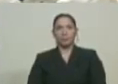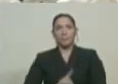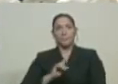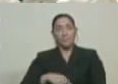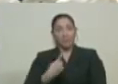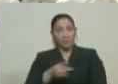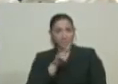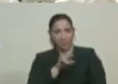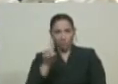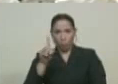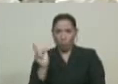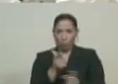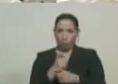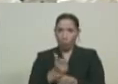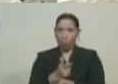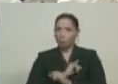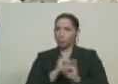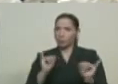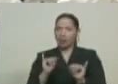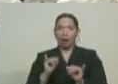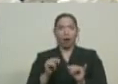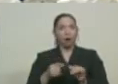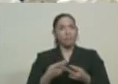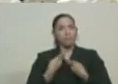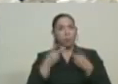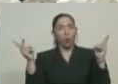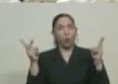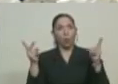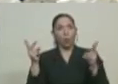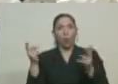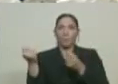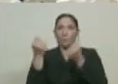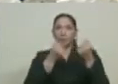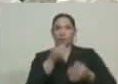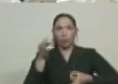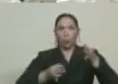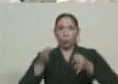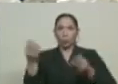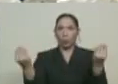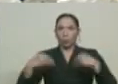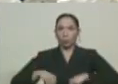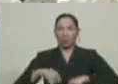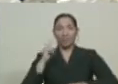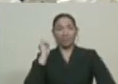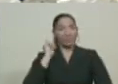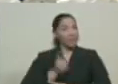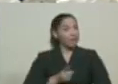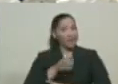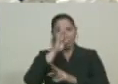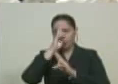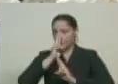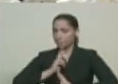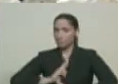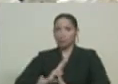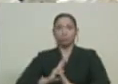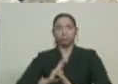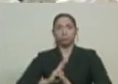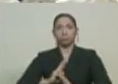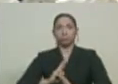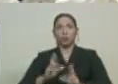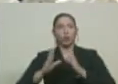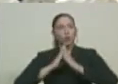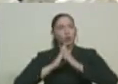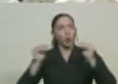los precios justos acordados. Y esos precios deben respetarse. Toda la